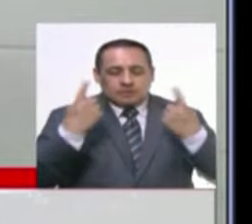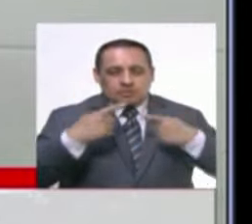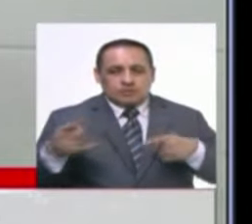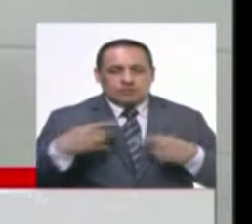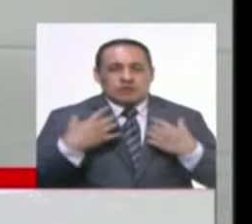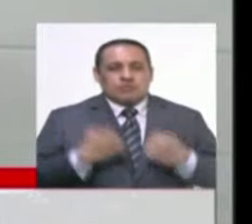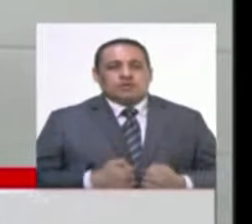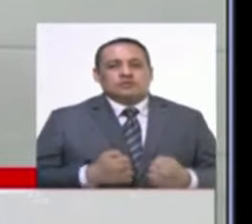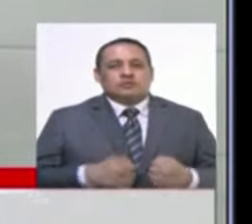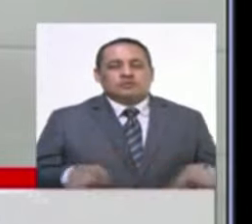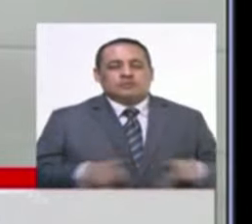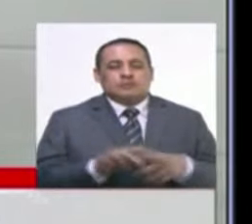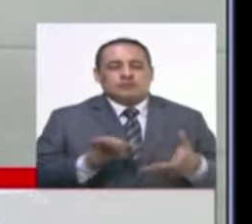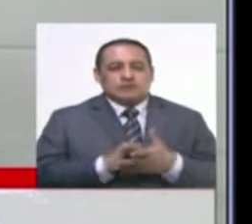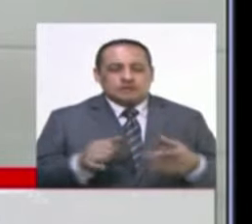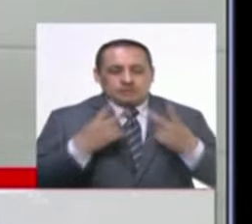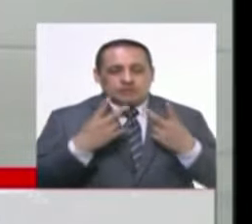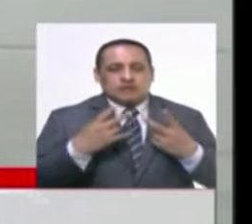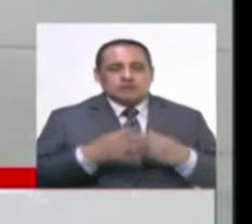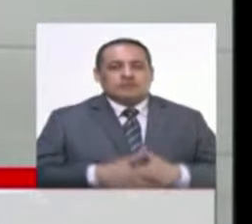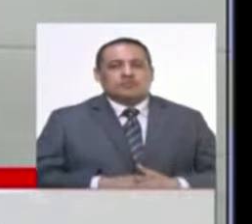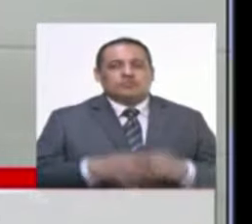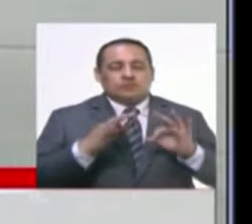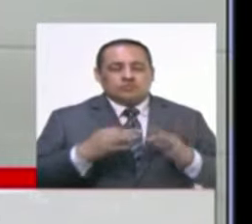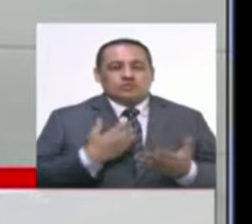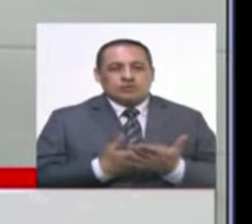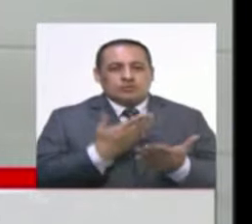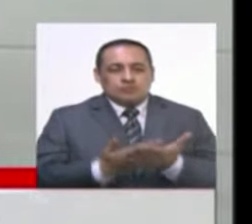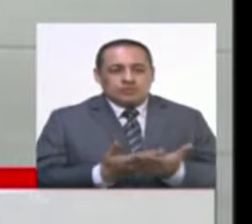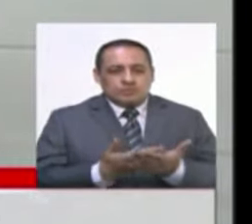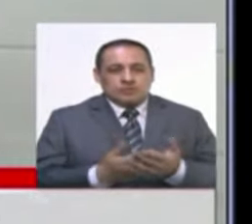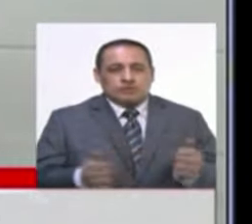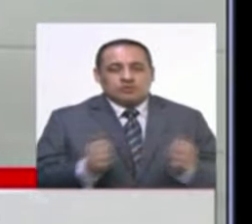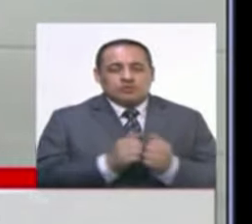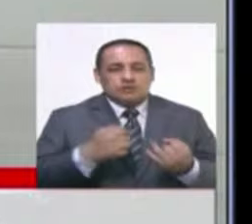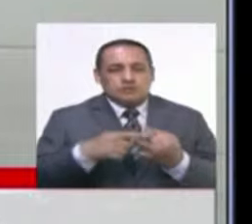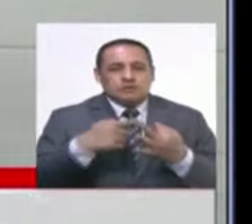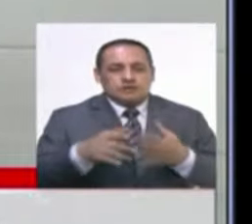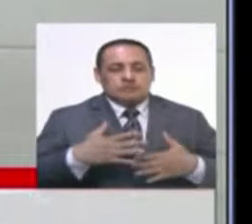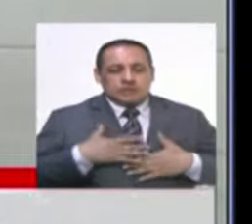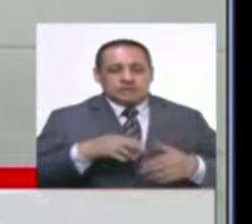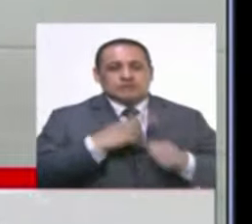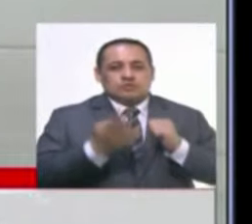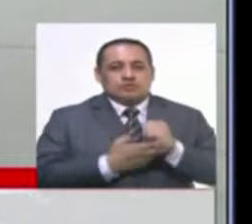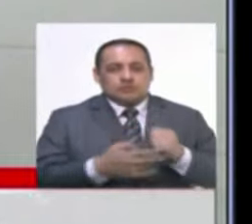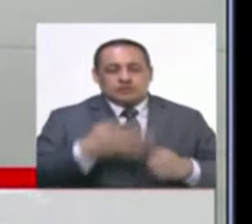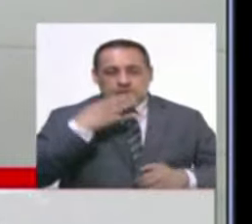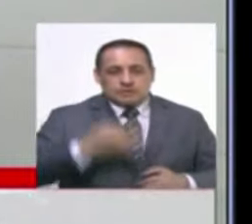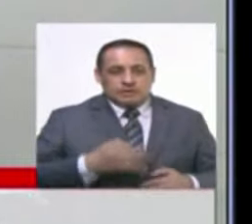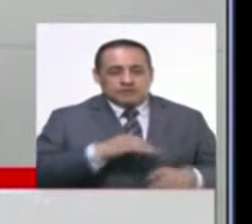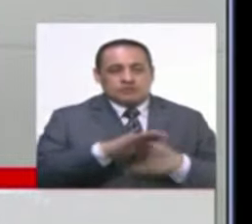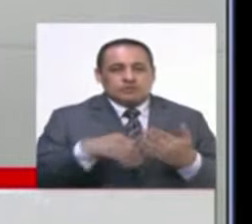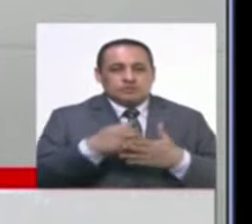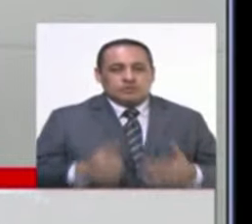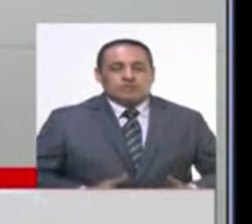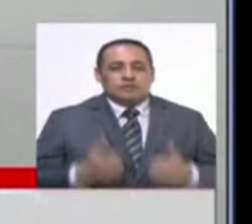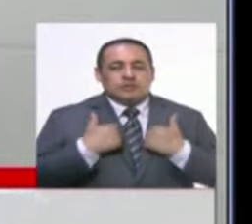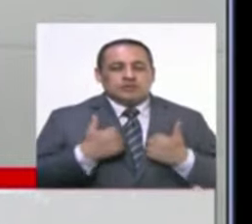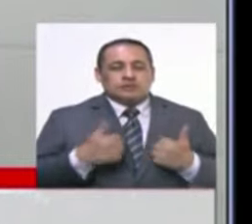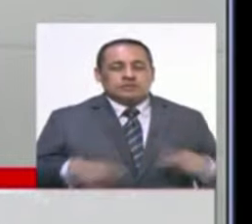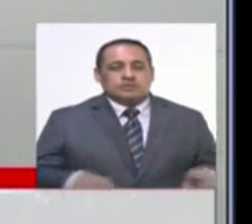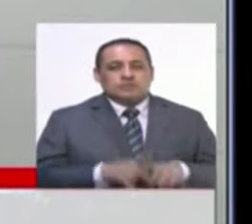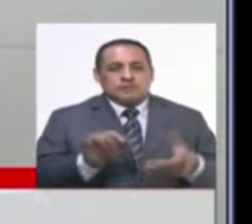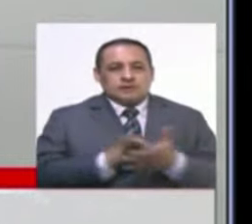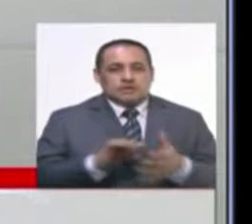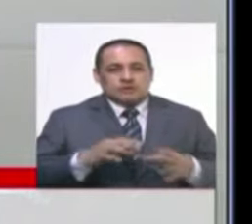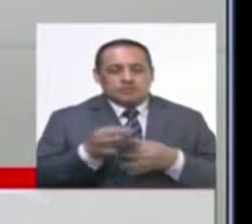abogado, para justamente, con pruebas, que son mi seguro de vida, que son mi seguro de lo